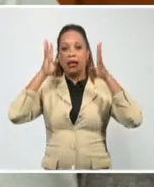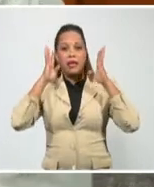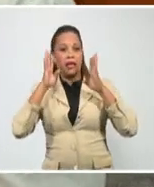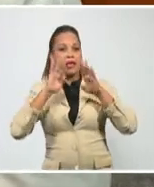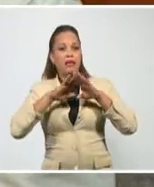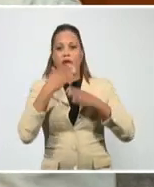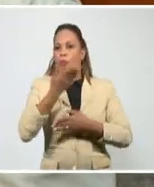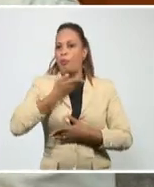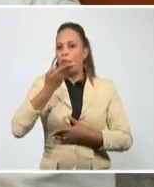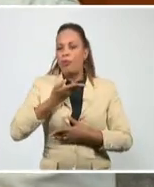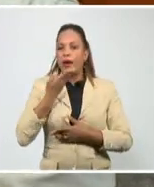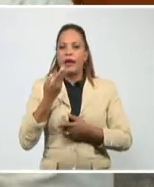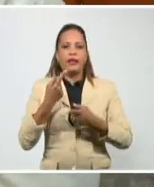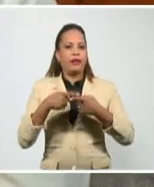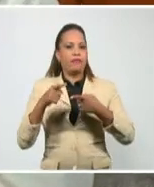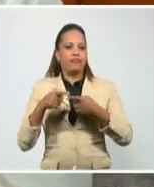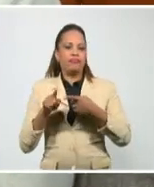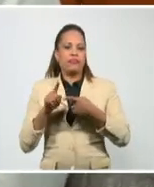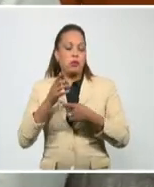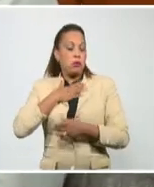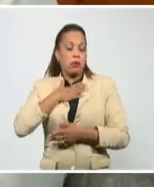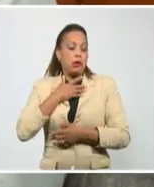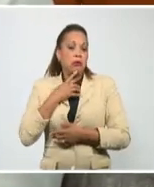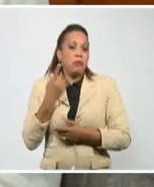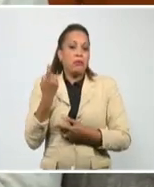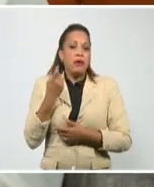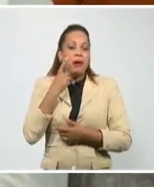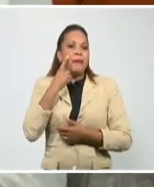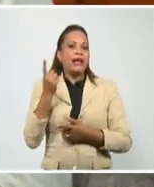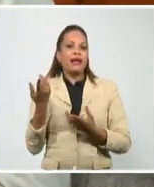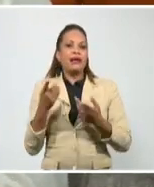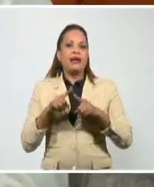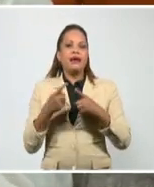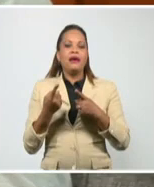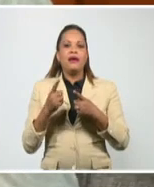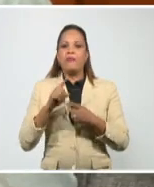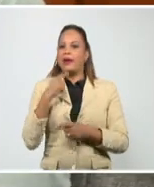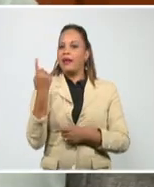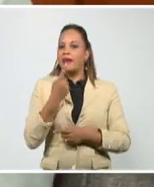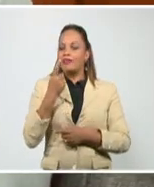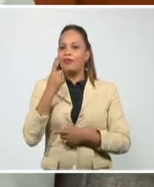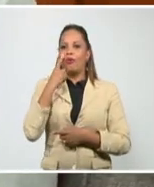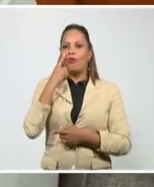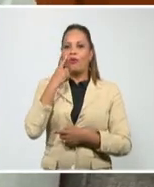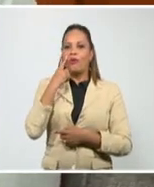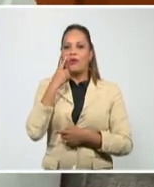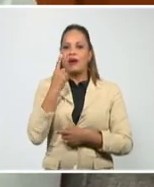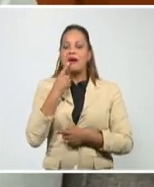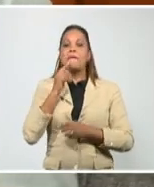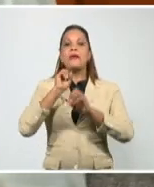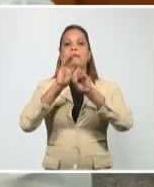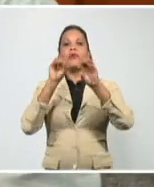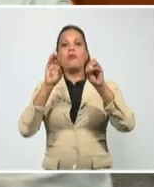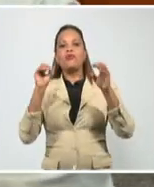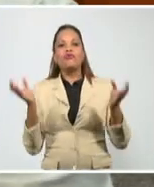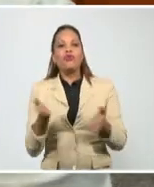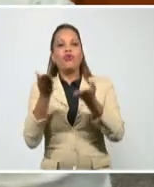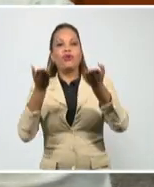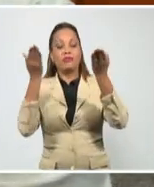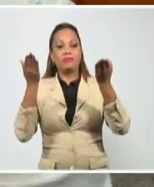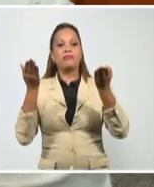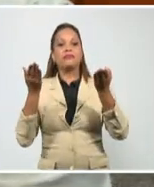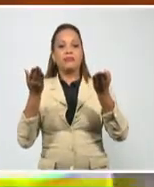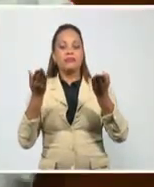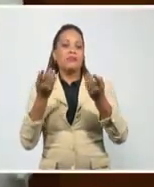depende qué es lo que más me convenga para llamar la atención en el escenario donde me van a promocionar. Porque hay un acto